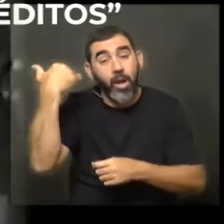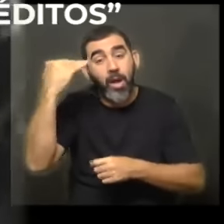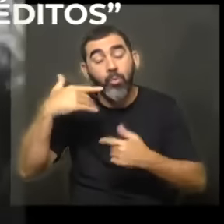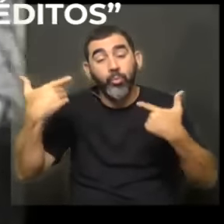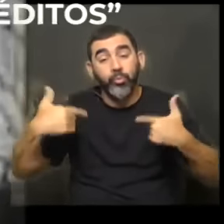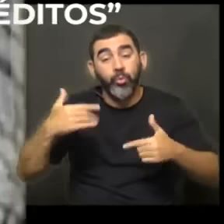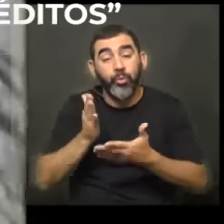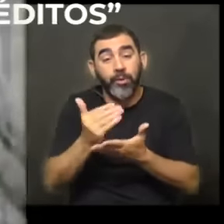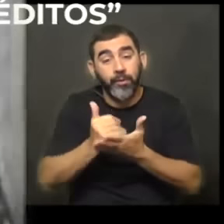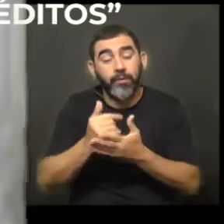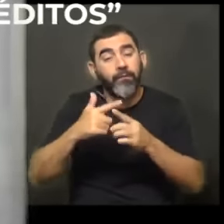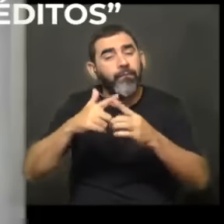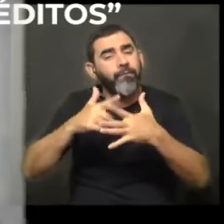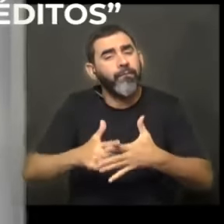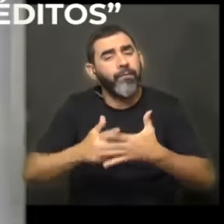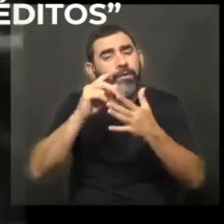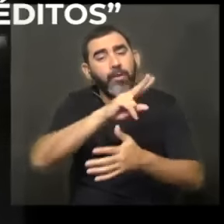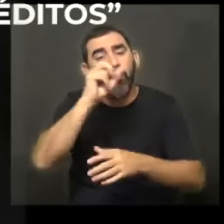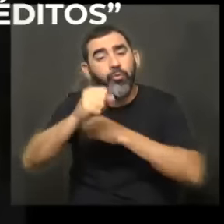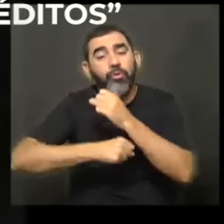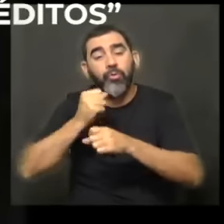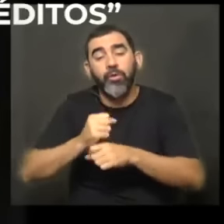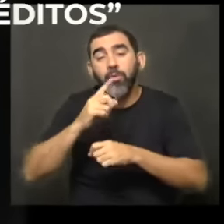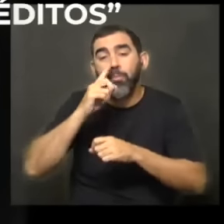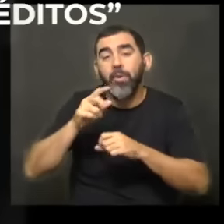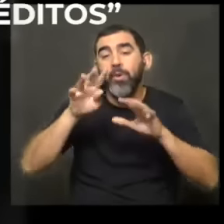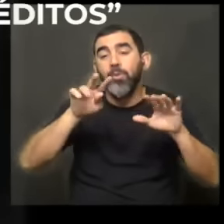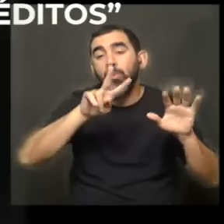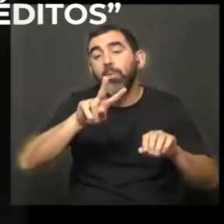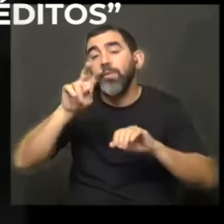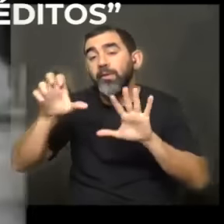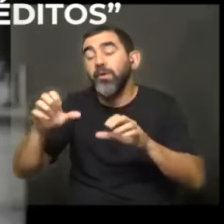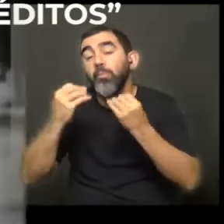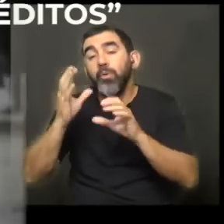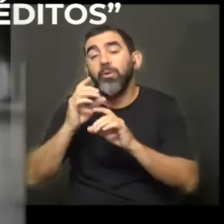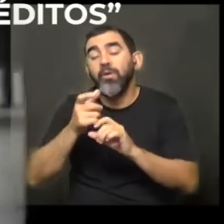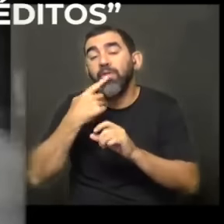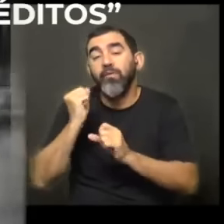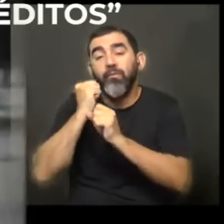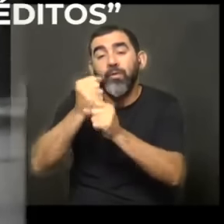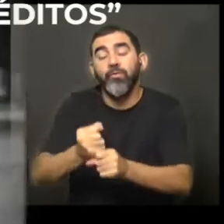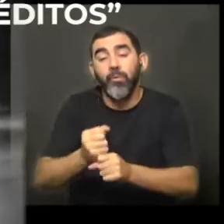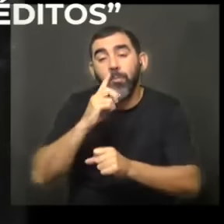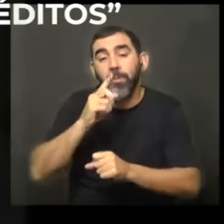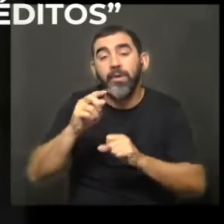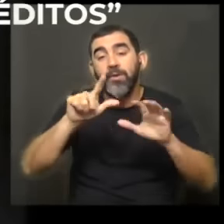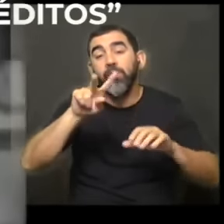Entonces fijaron los festejos de los 200 años en 1926 por entender que la fundación se produjo en diciembre de 1726